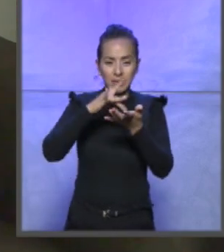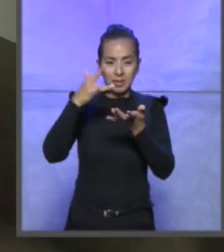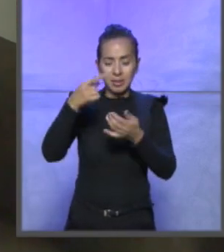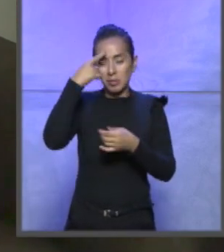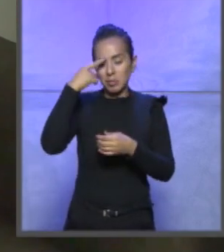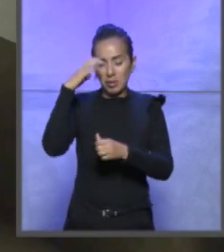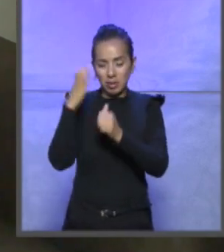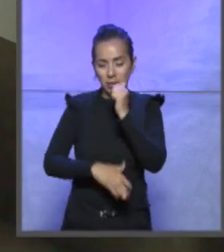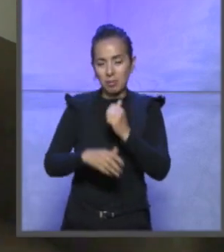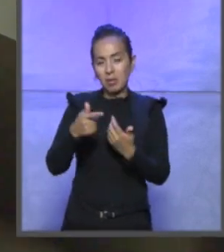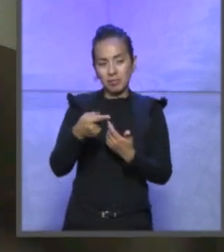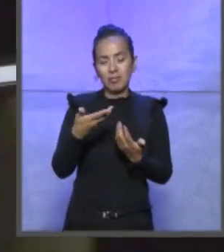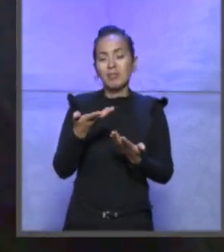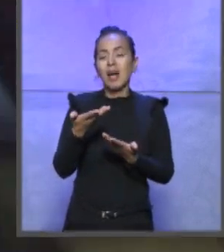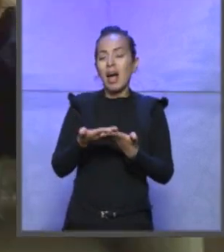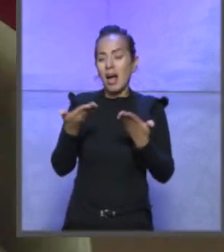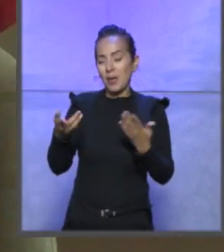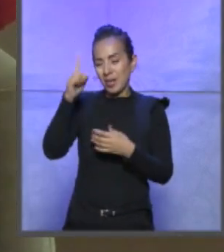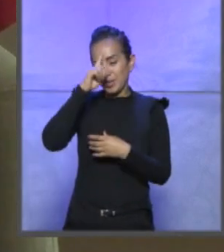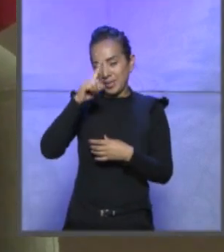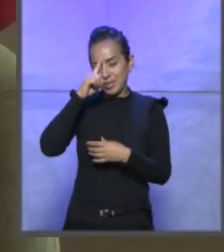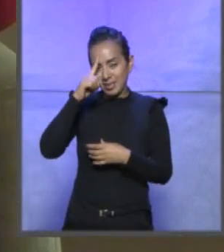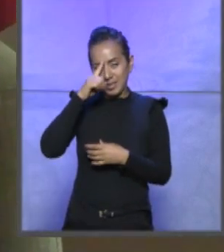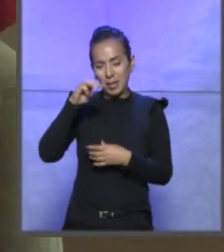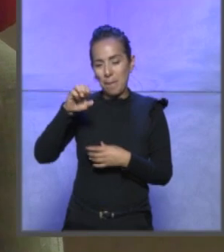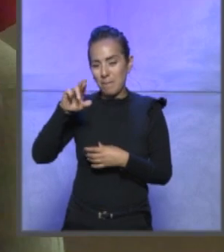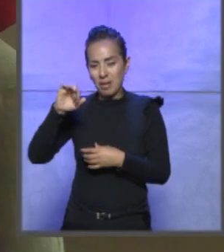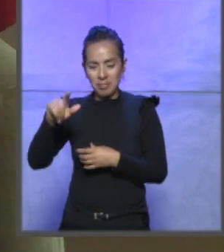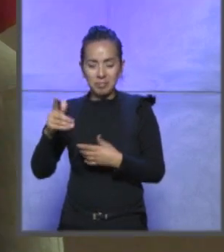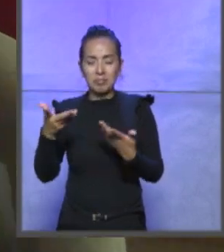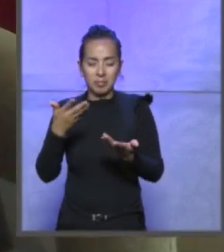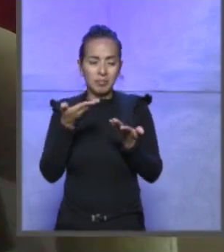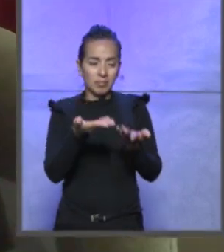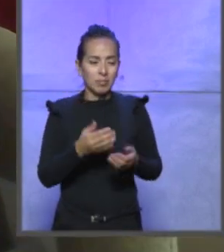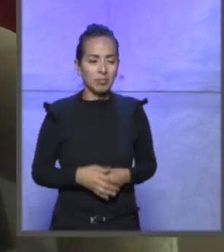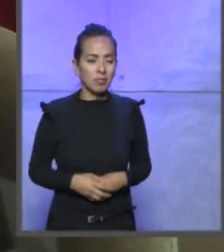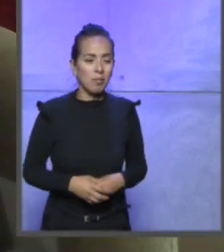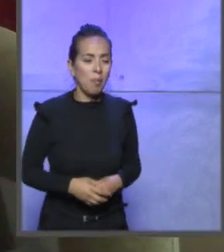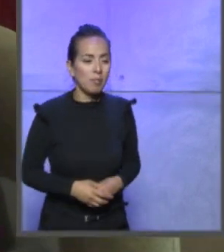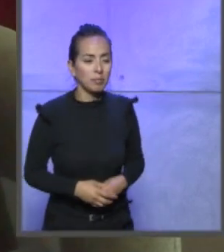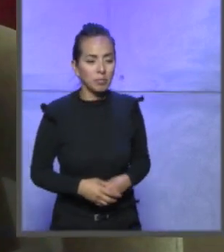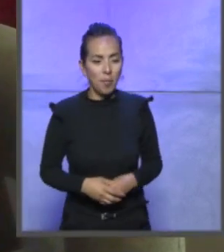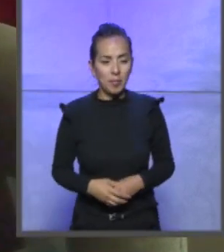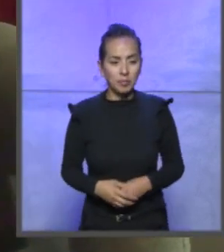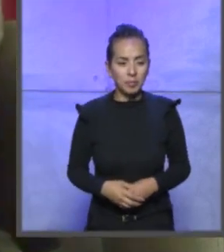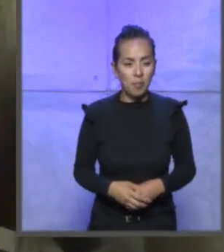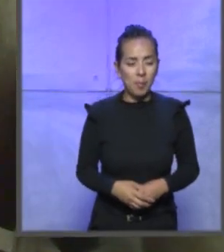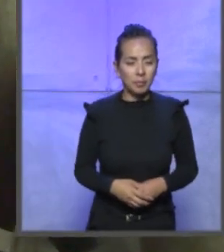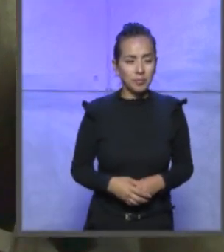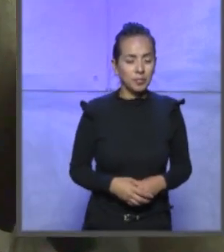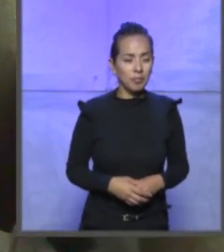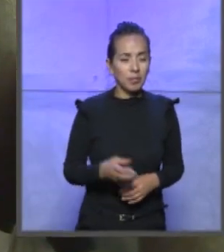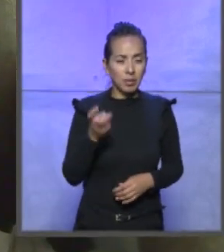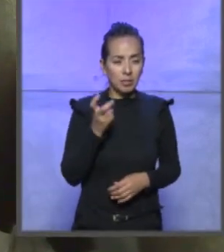para cerrar esta ronda, cedemos el uso de la voz a la consejera Mariel. Adelante. Gracias. Pues